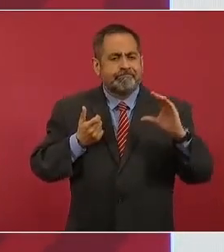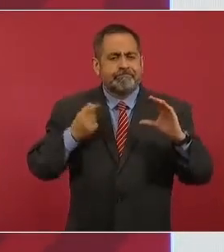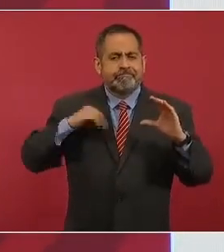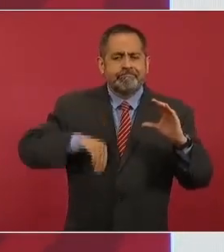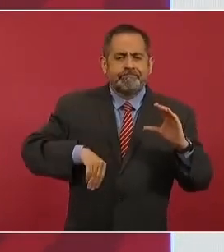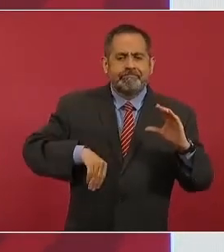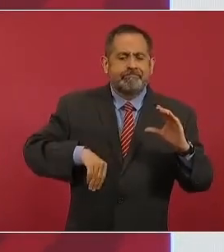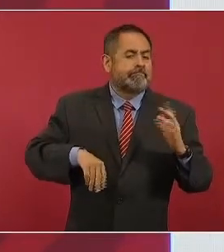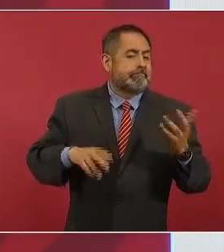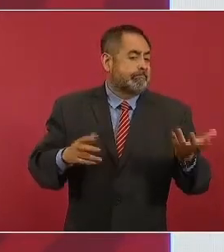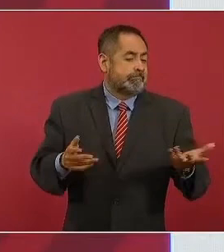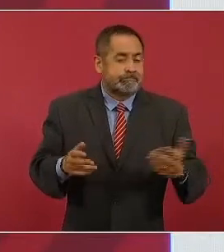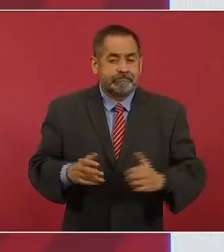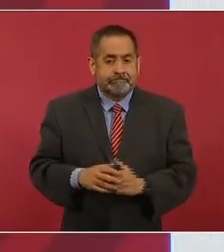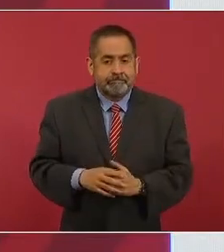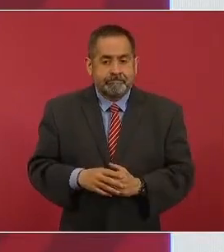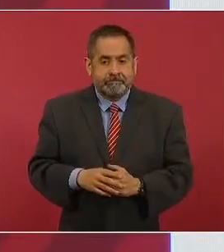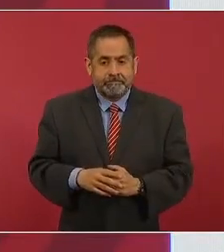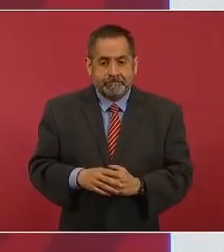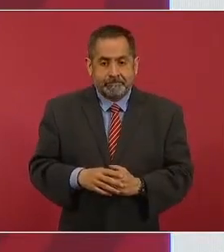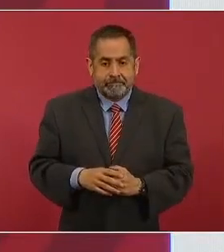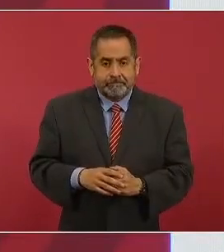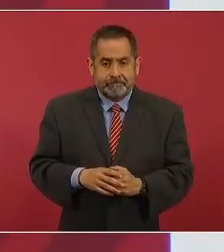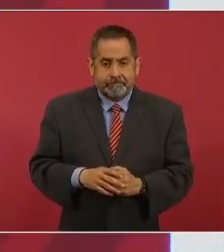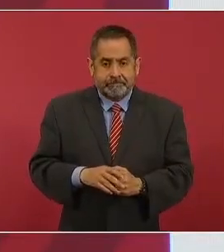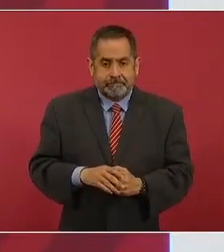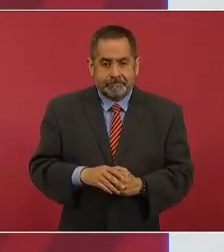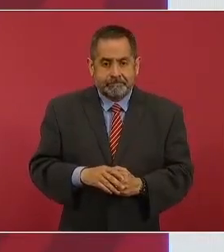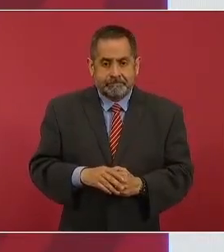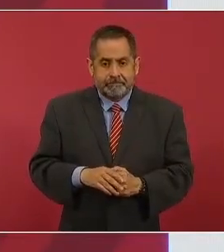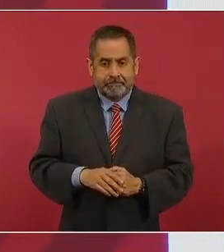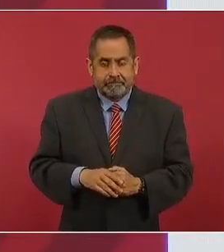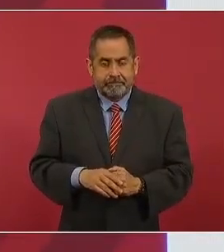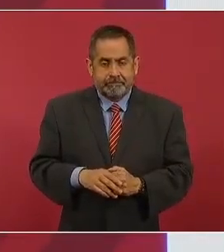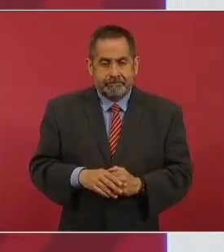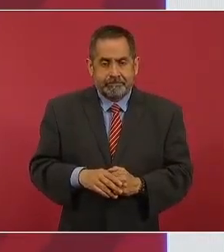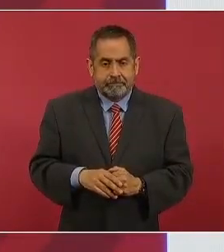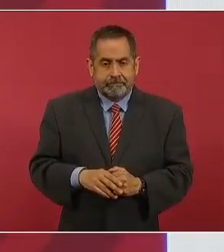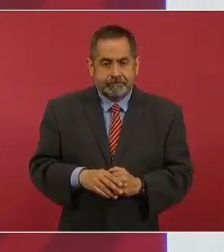por anticipado el subsidio.